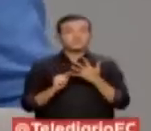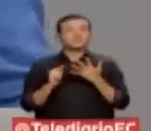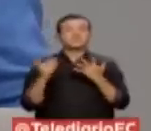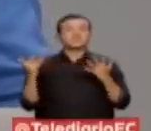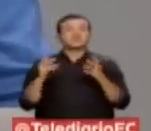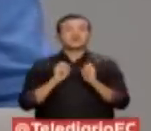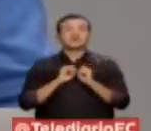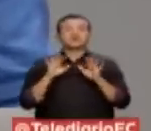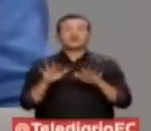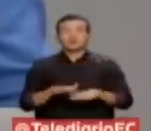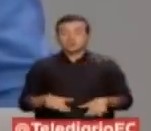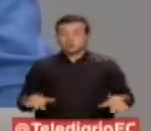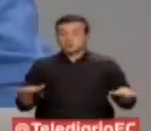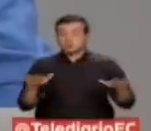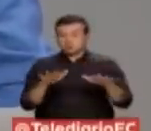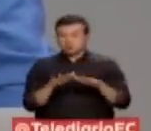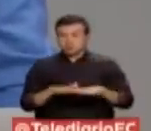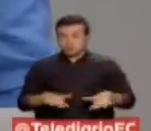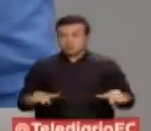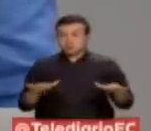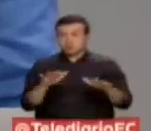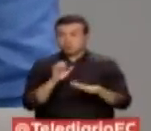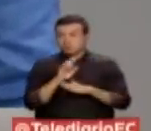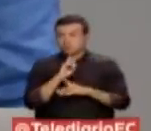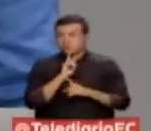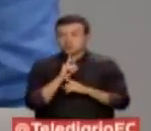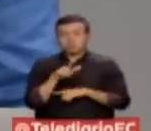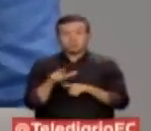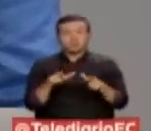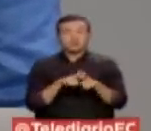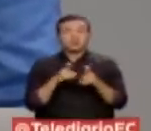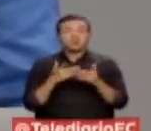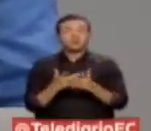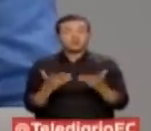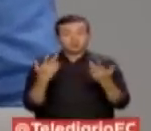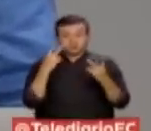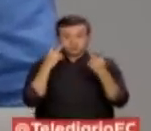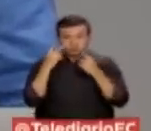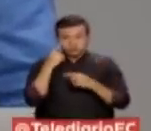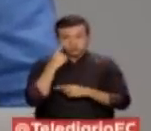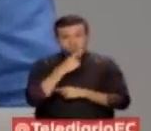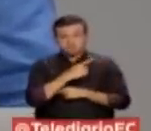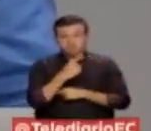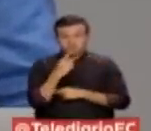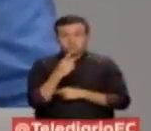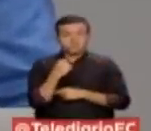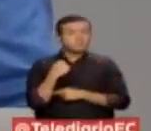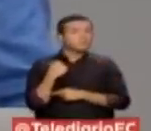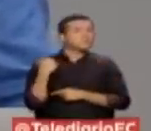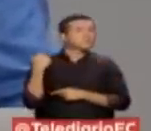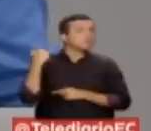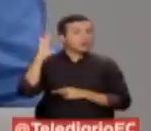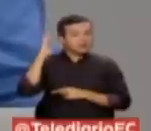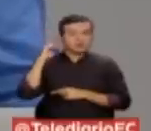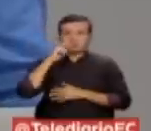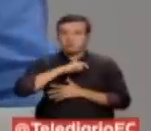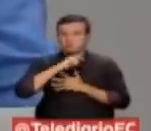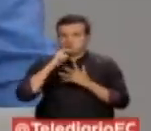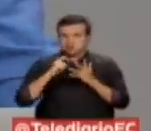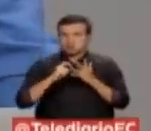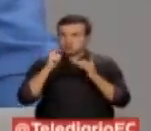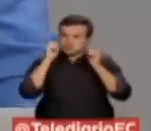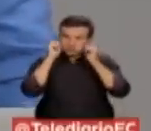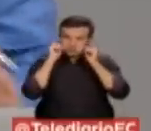desplegados en el territorio nacional en aquellas zonas en las que se ha detectado que hay mayor necesidad de